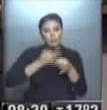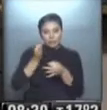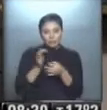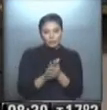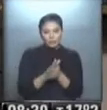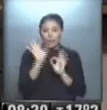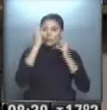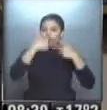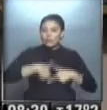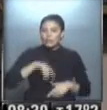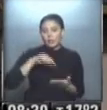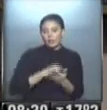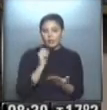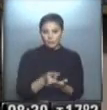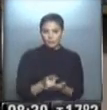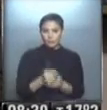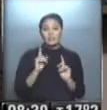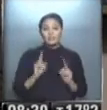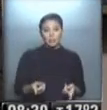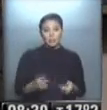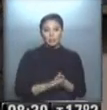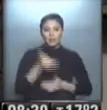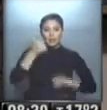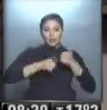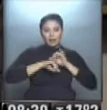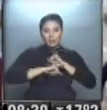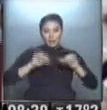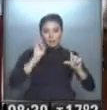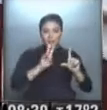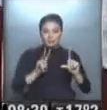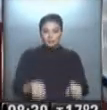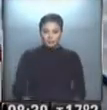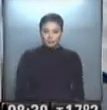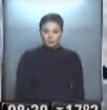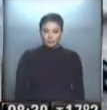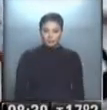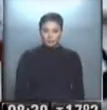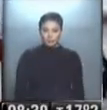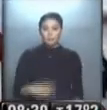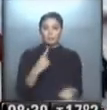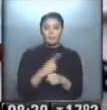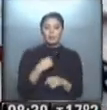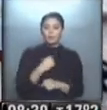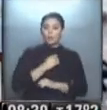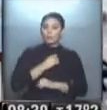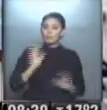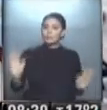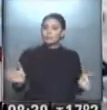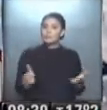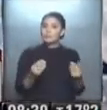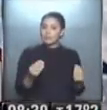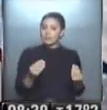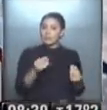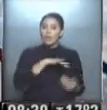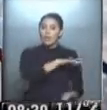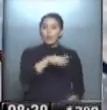sobre los proyectos para la Ciudad de Buenos Aires y sobre la campaña electoral. En primer lugar, lo que me motivó es la conformación